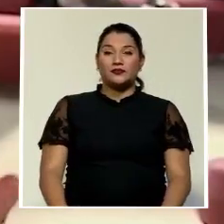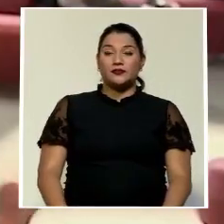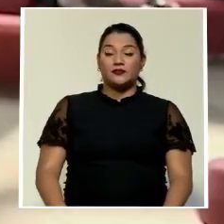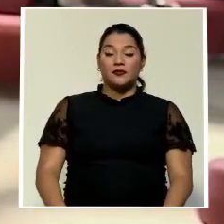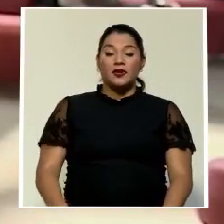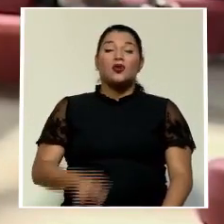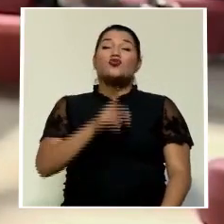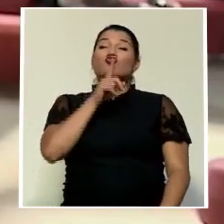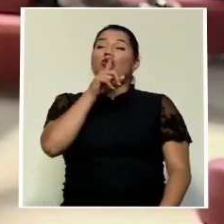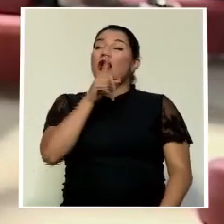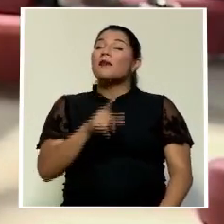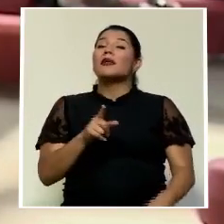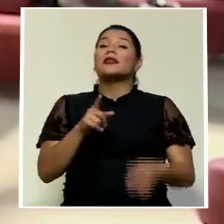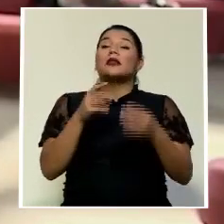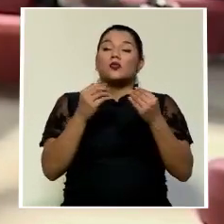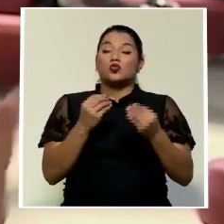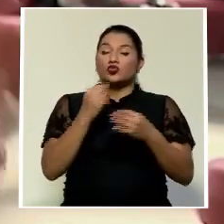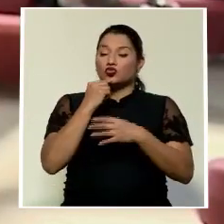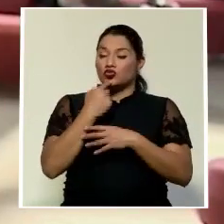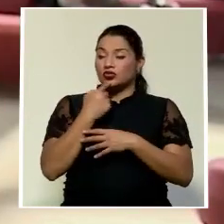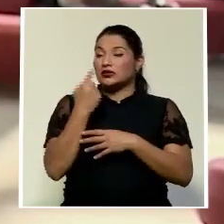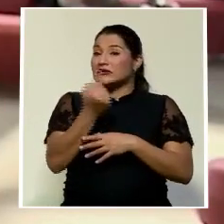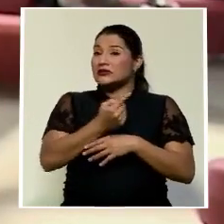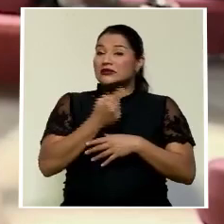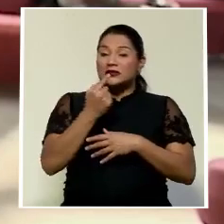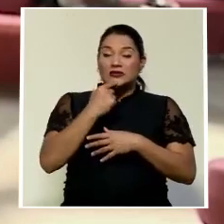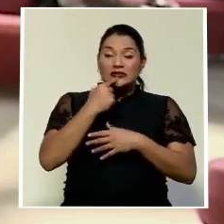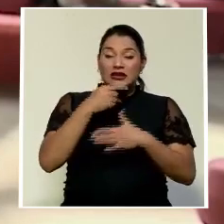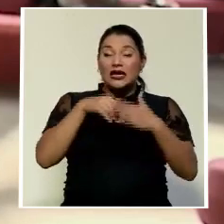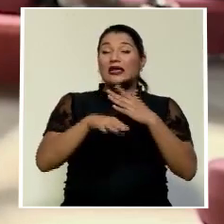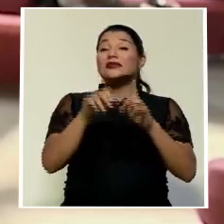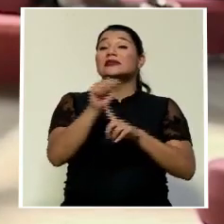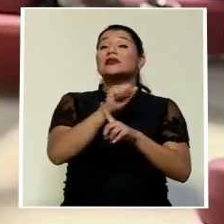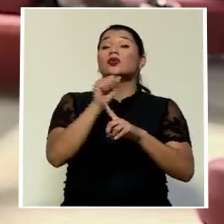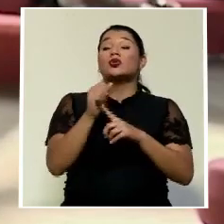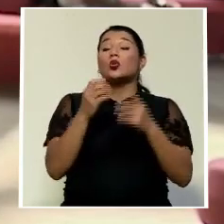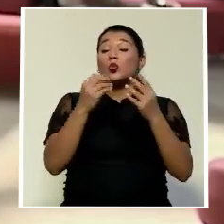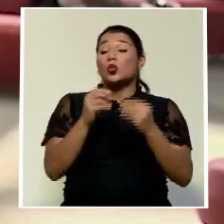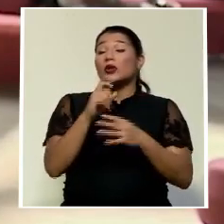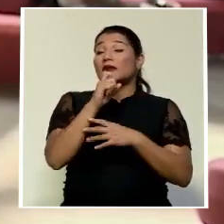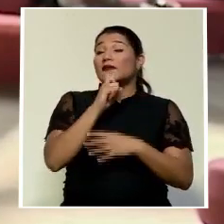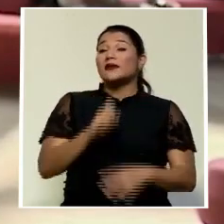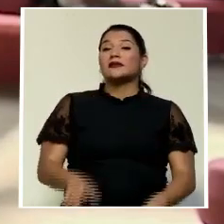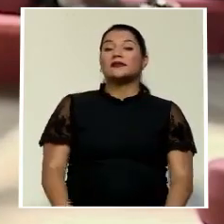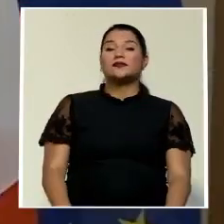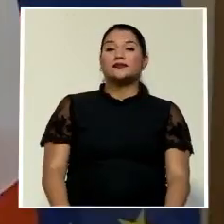Ha sido un símbolo de serenidad, siempre muy zen, en situaciones muy difíciles.